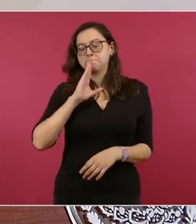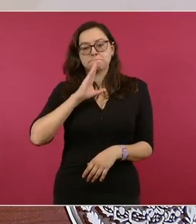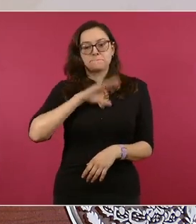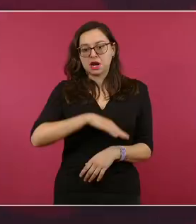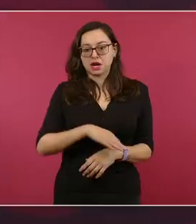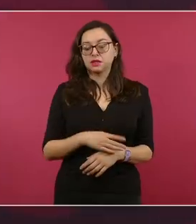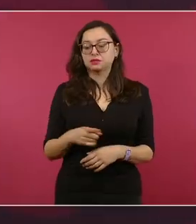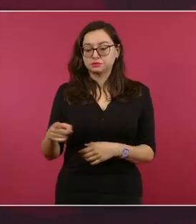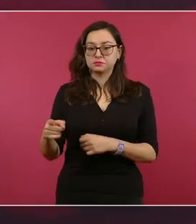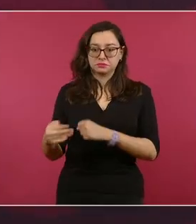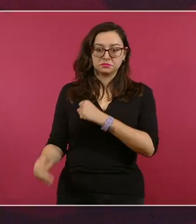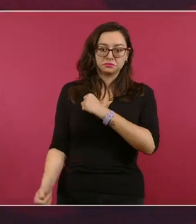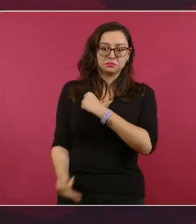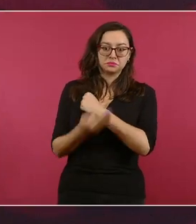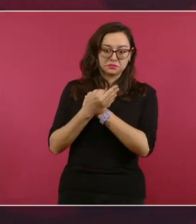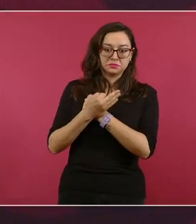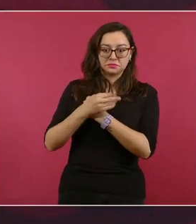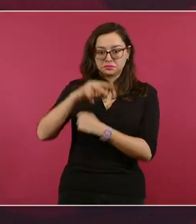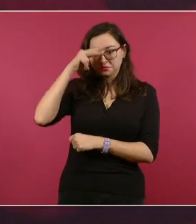de México en la OEA,